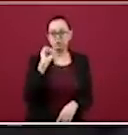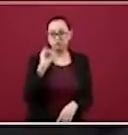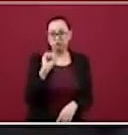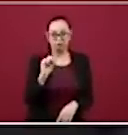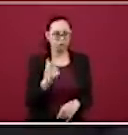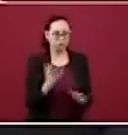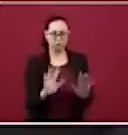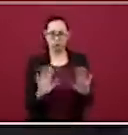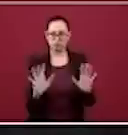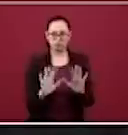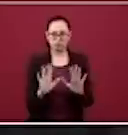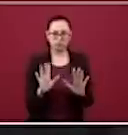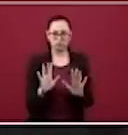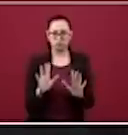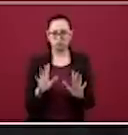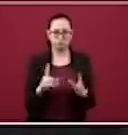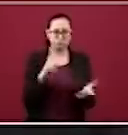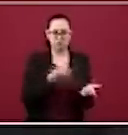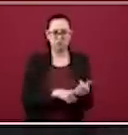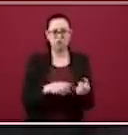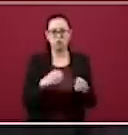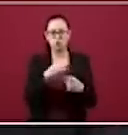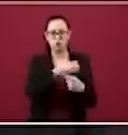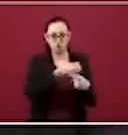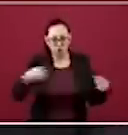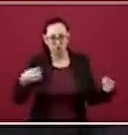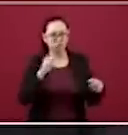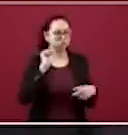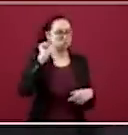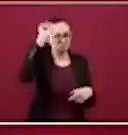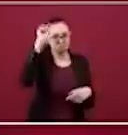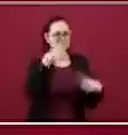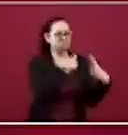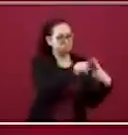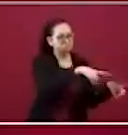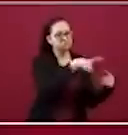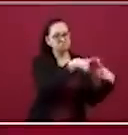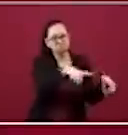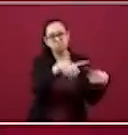en lo que tiene que ver con la organización de los sindicatos,